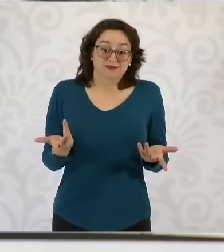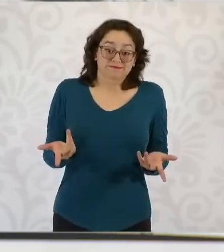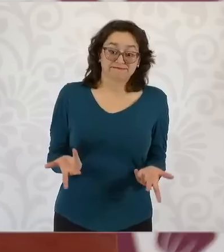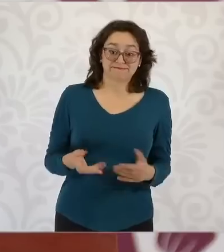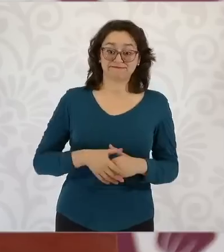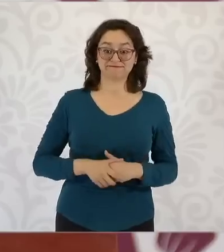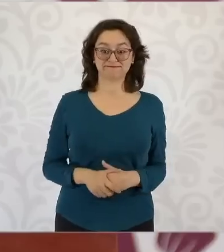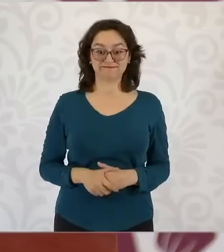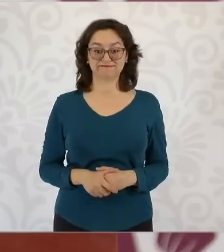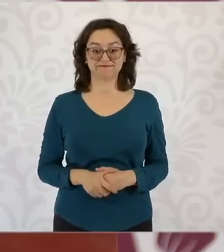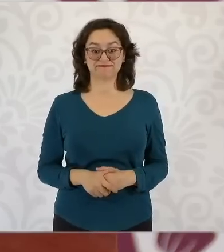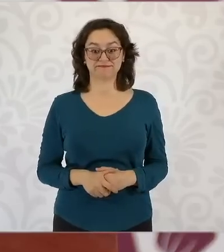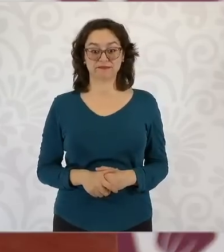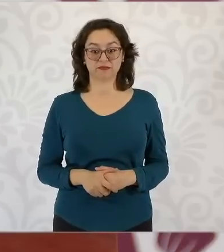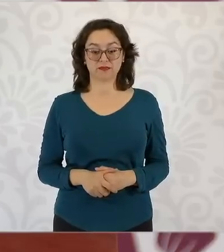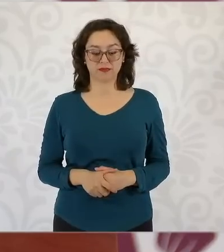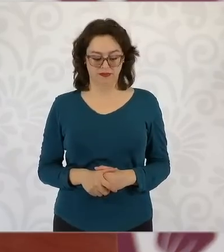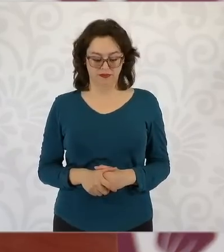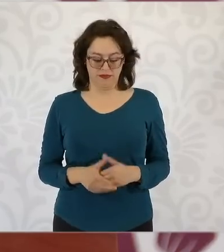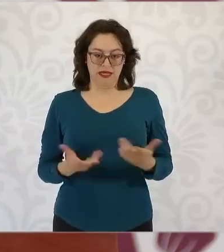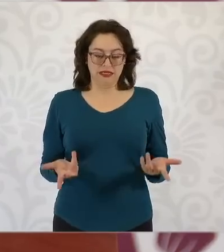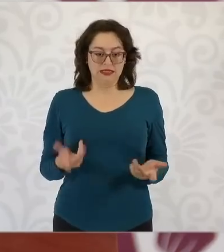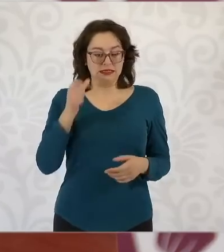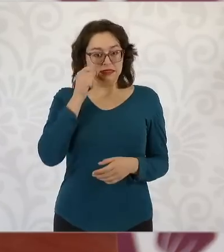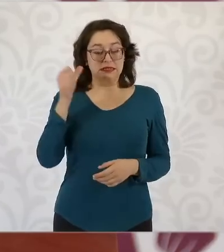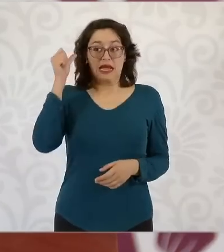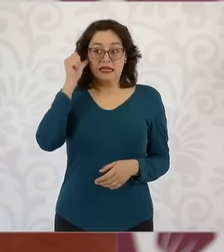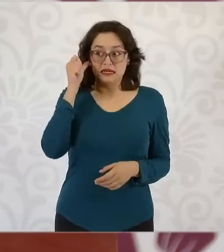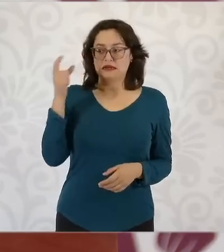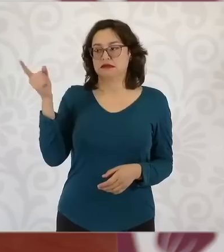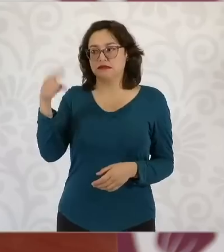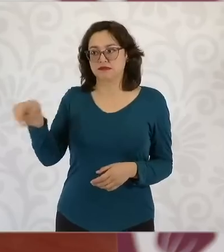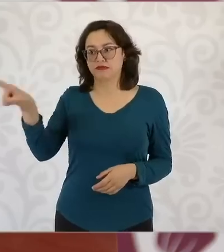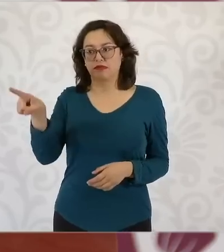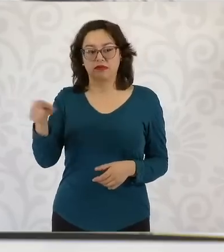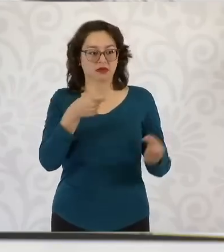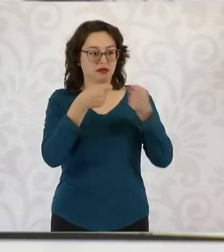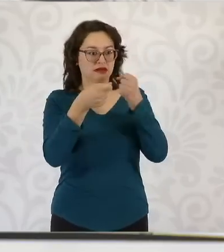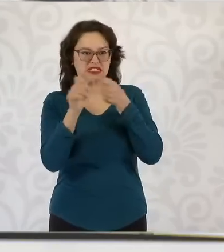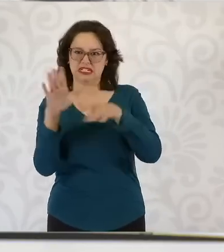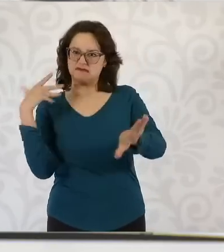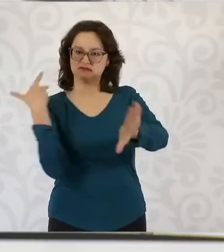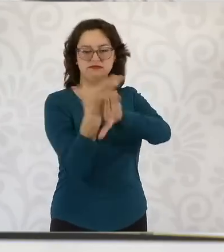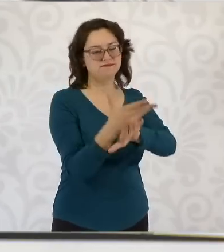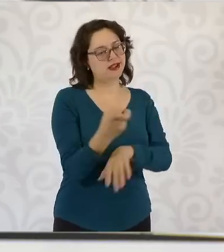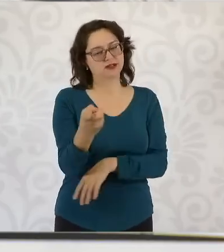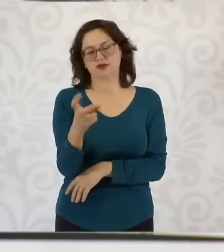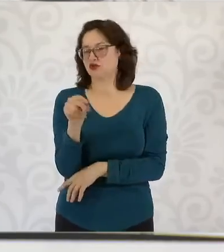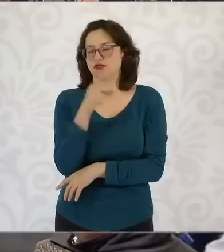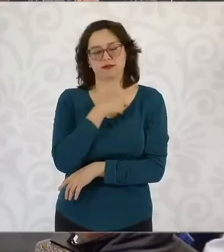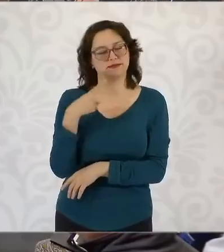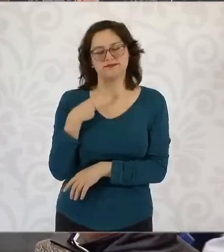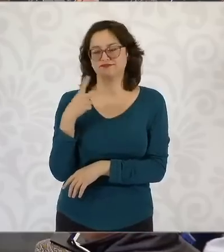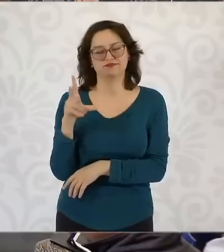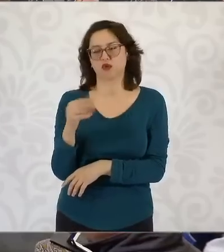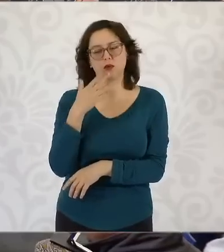bueno, en particular sobre la agresión que tuvieron el día de ayer, nunca es justificable eso, nunca.